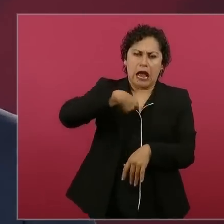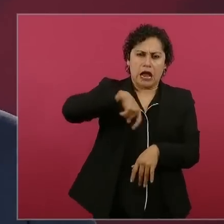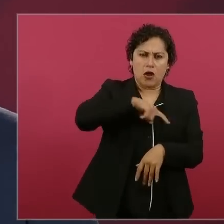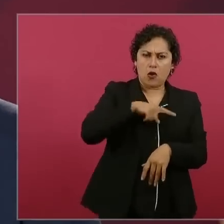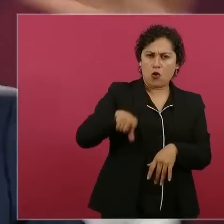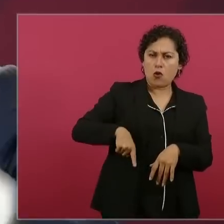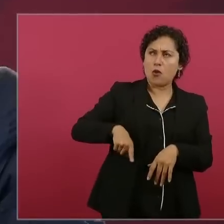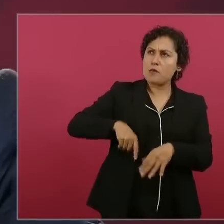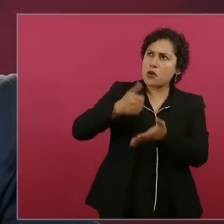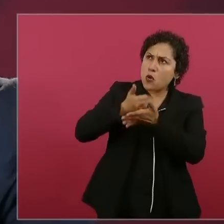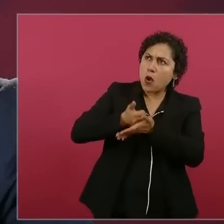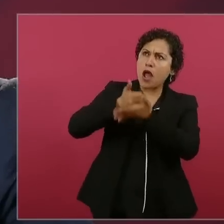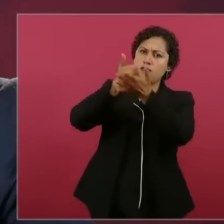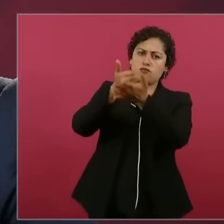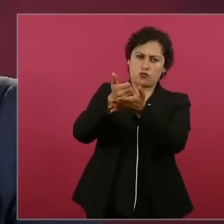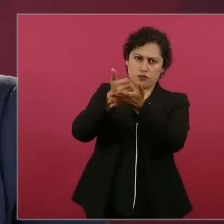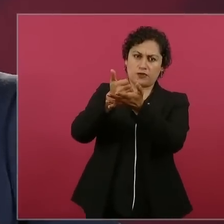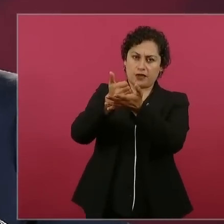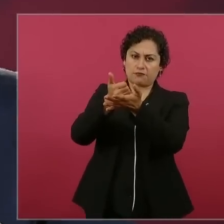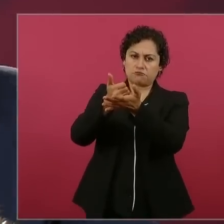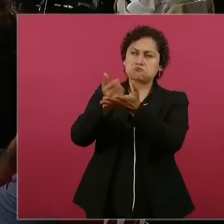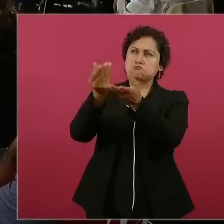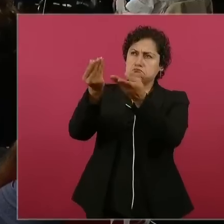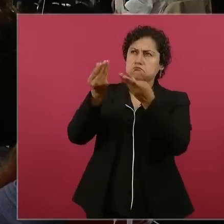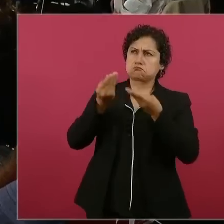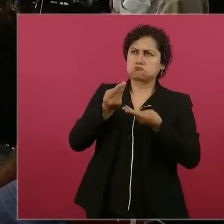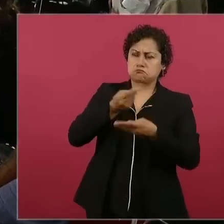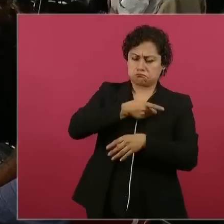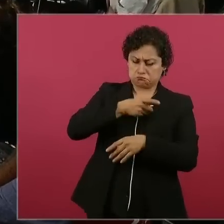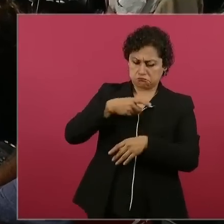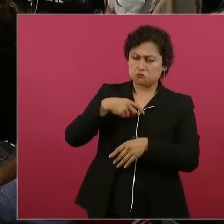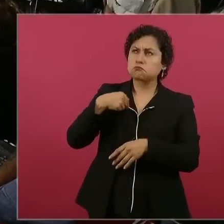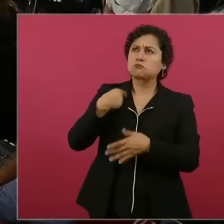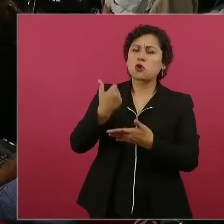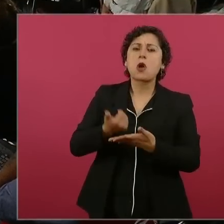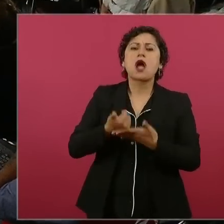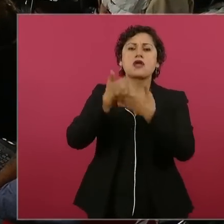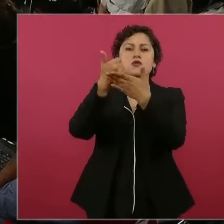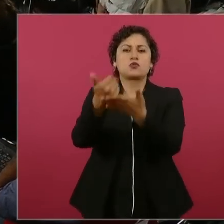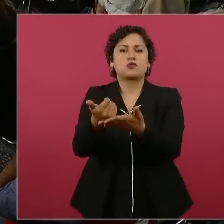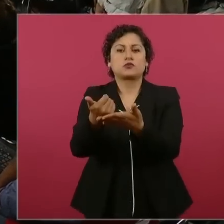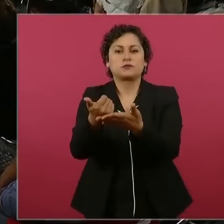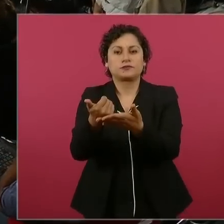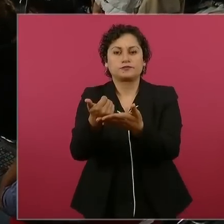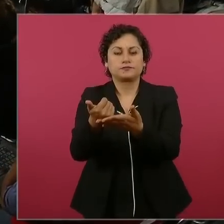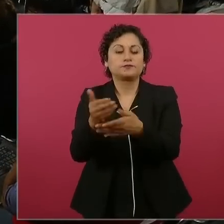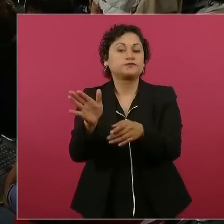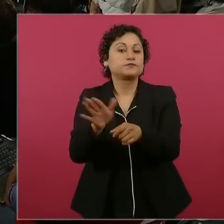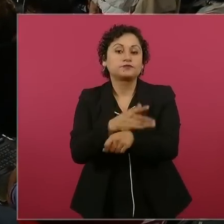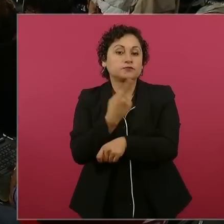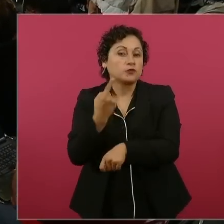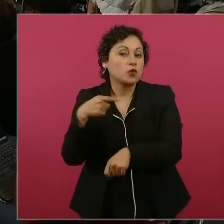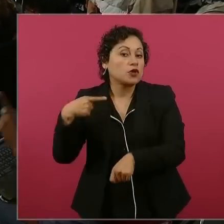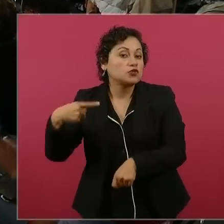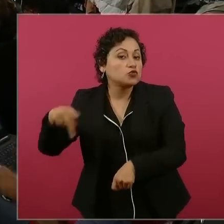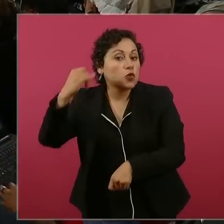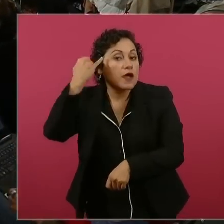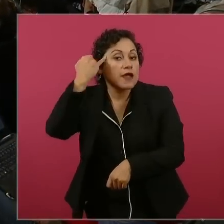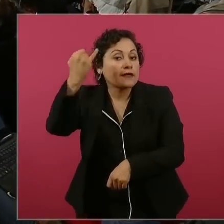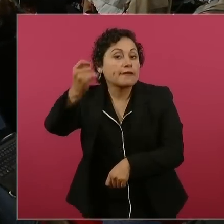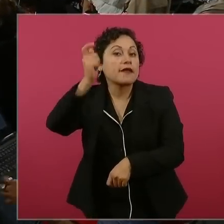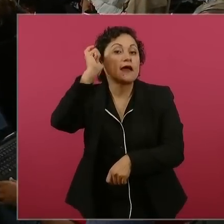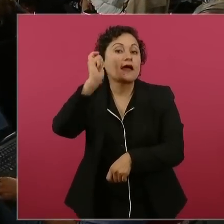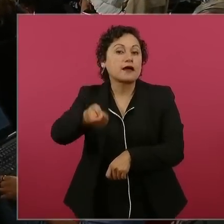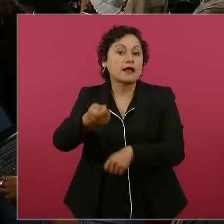convertir deudas privadas en deuda pública, porque si rescataban a las grandes empresas y a los